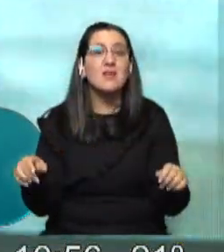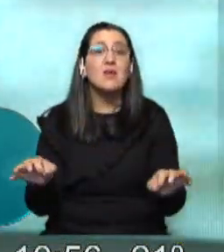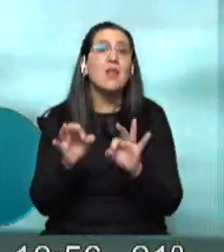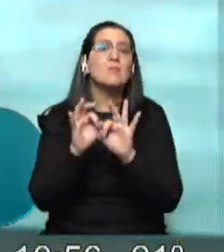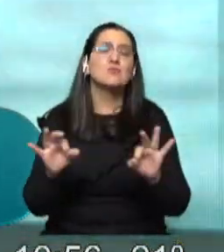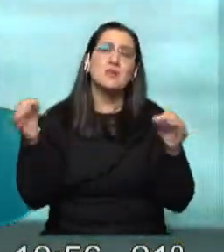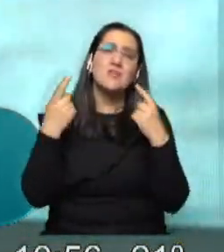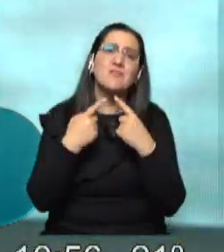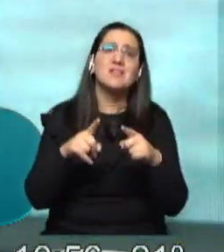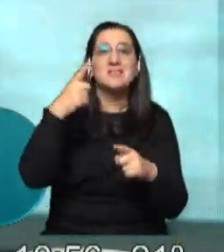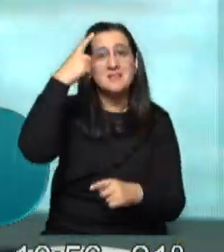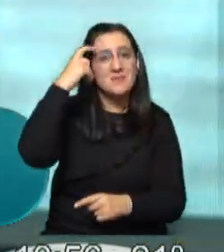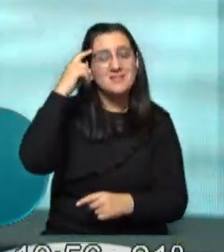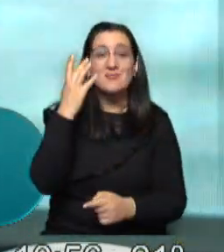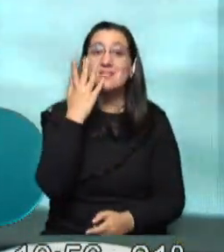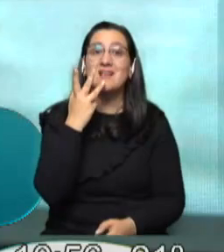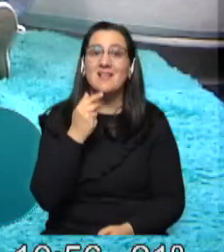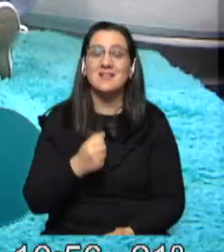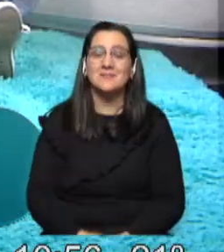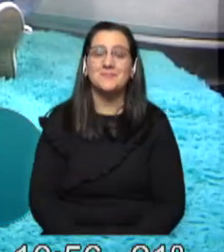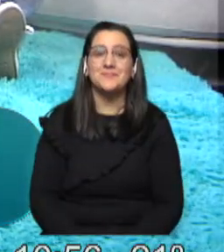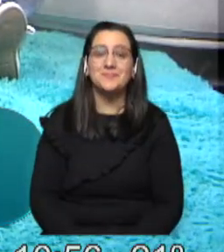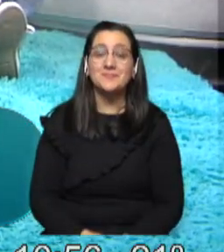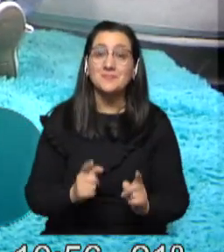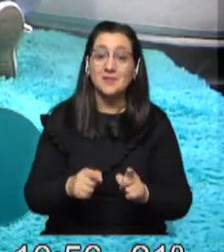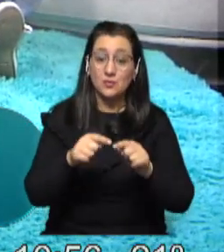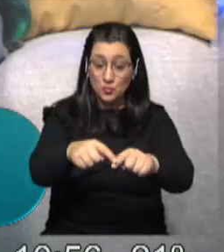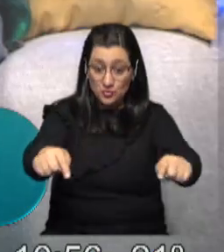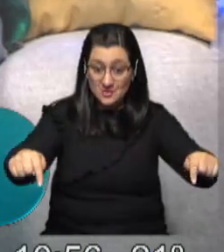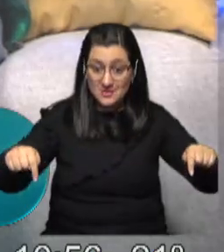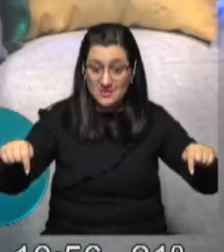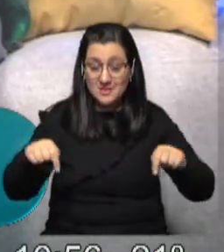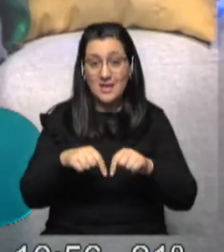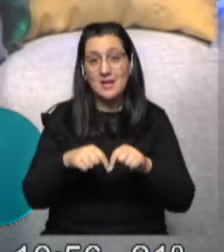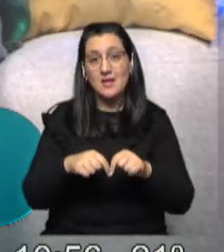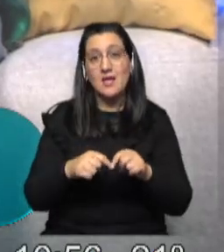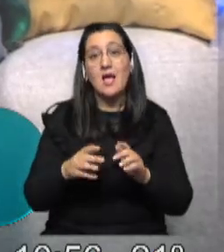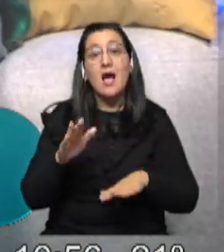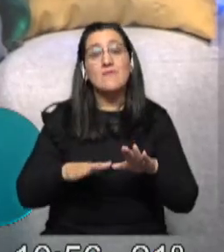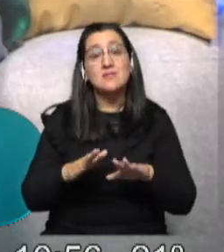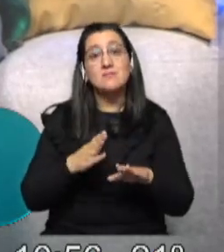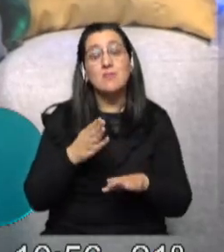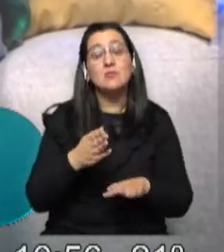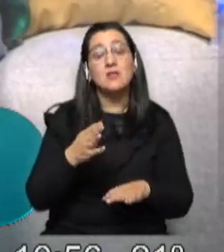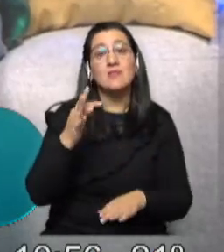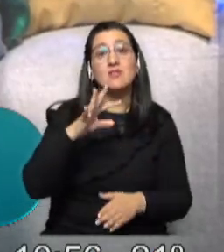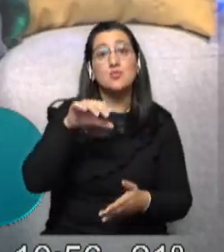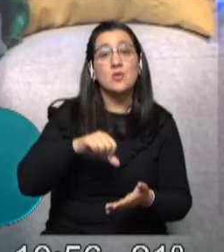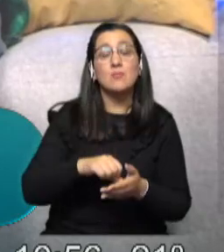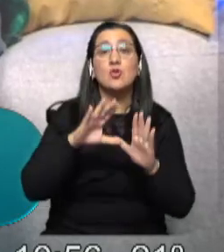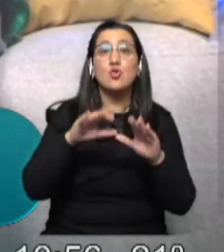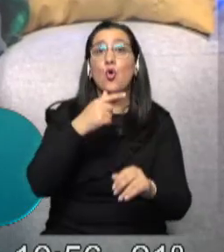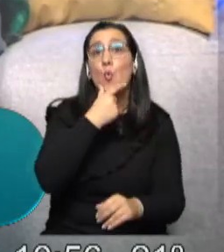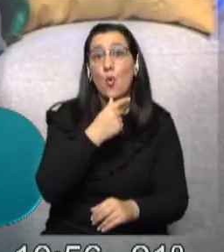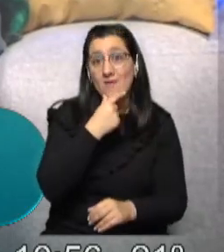tipo de experiencias nos encantan. Van a estar en una sala que es también escenario de TV Ciudad, porque de ahí hacemos la aldea en vivo todos los jueves.